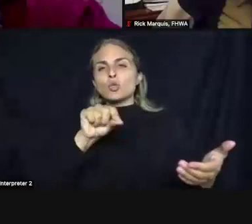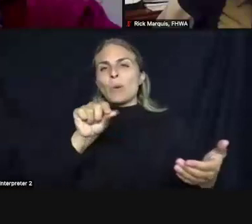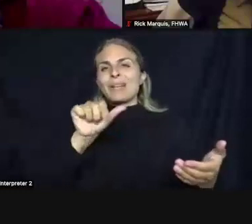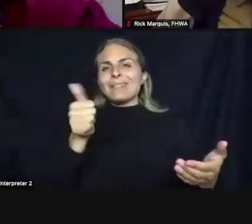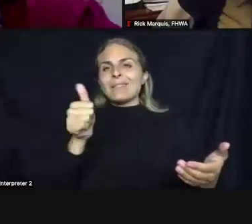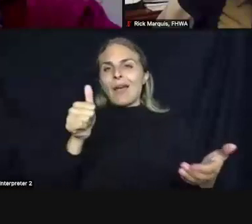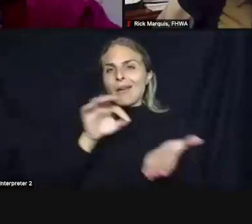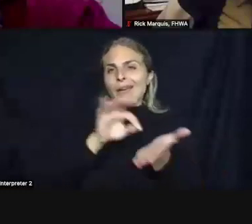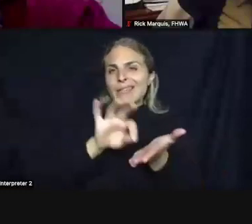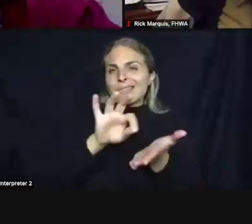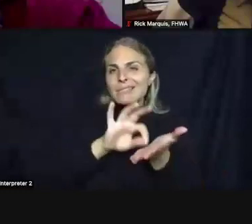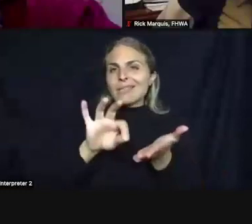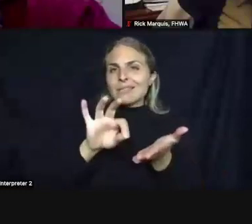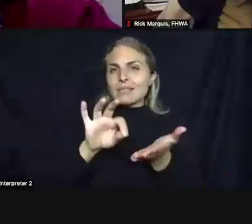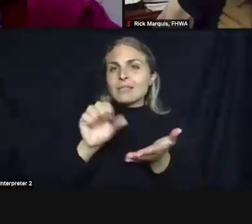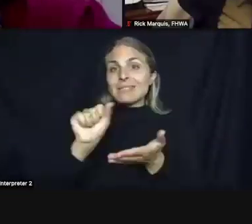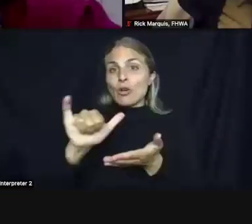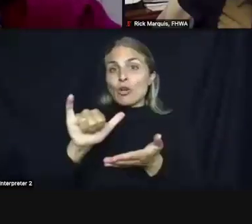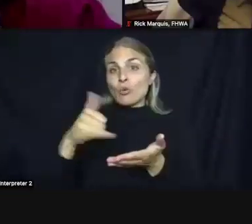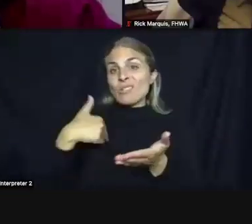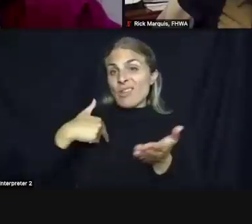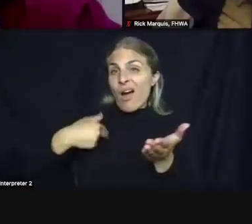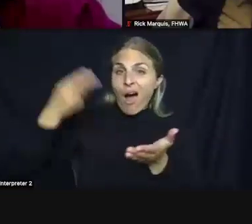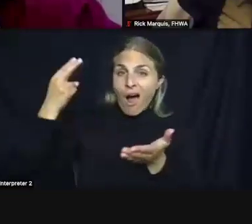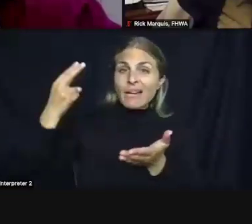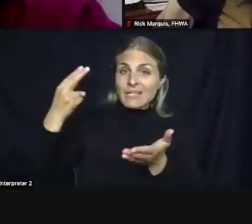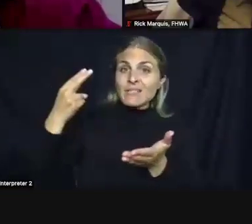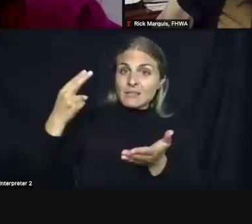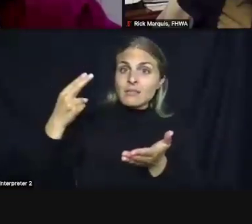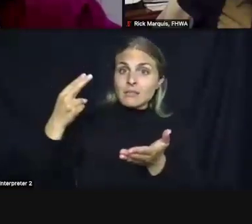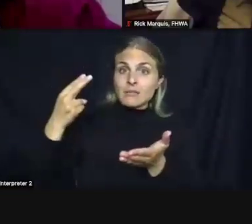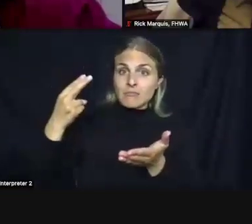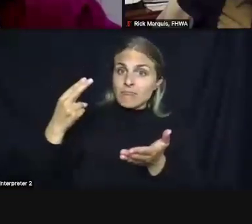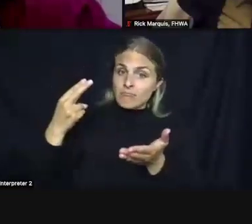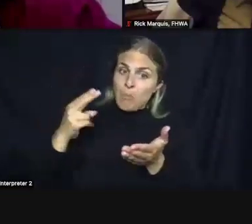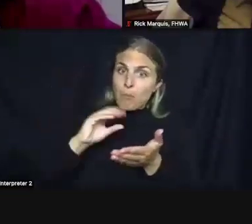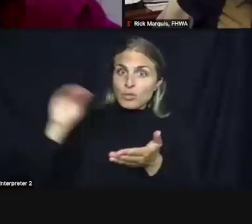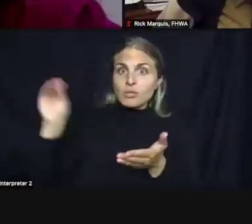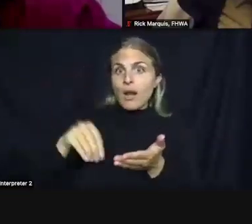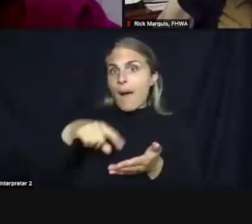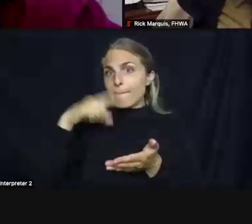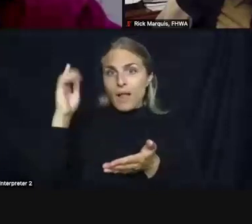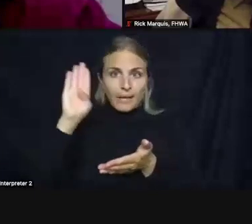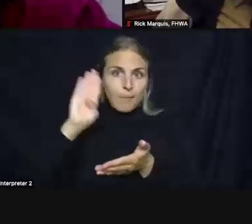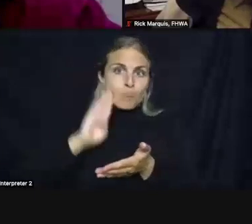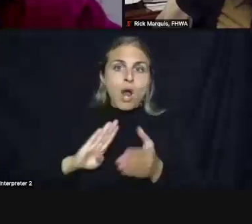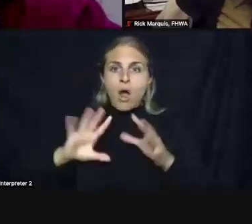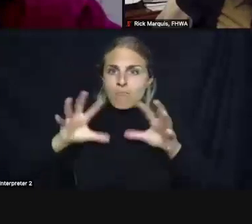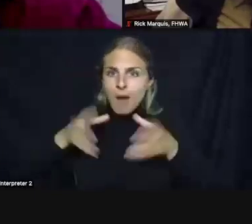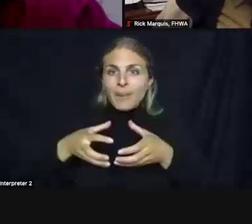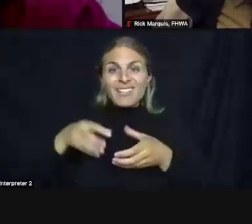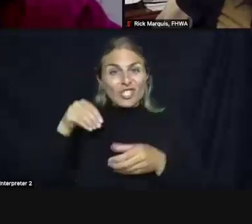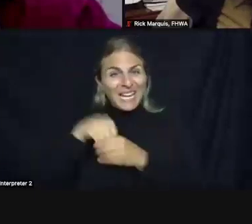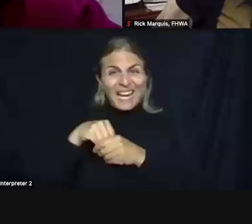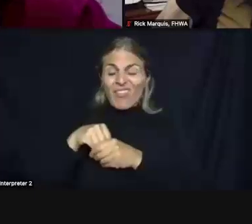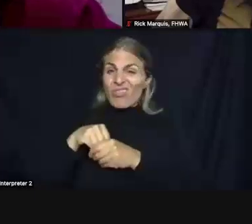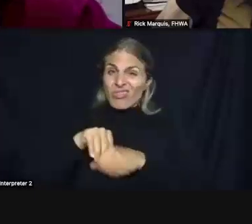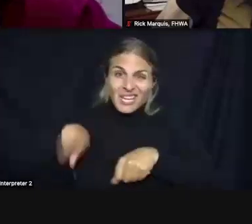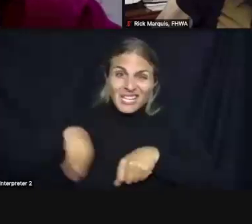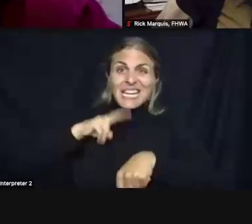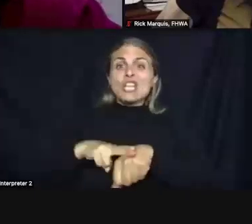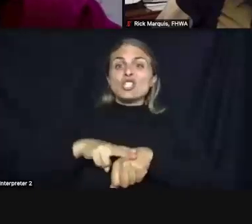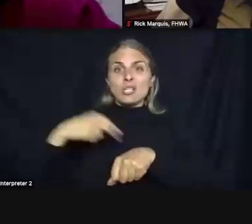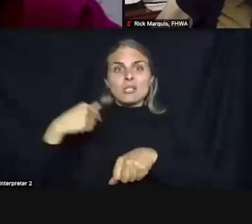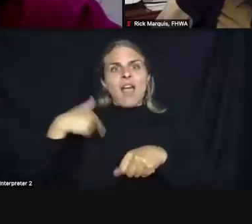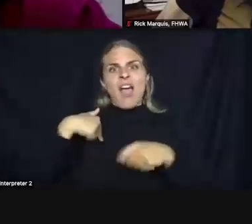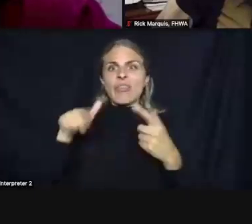De acuerdo al censo, tenemos un nivel de pobreza de personas